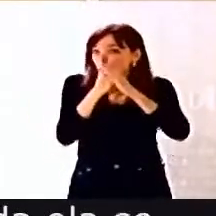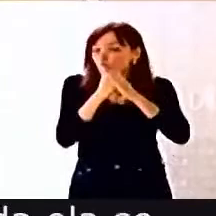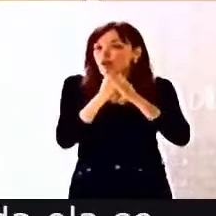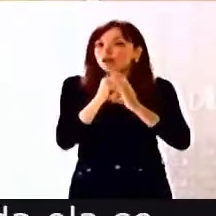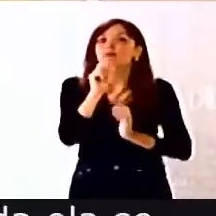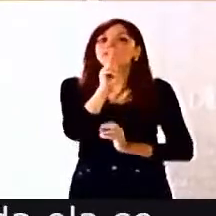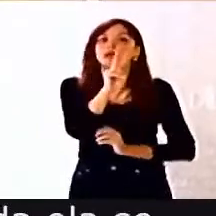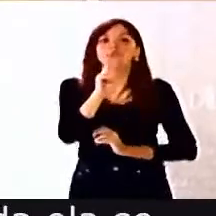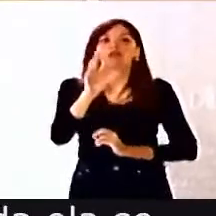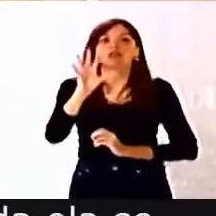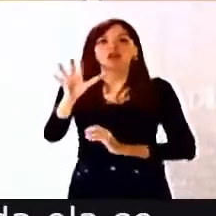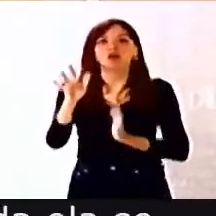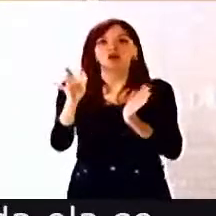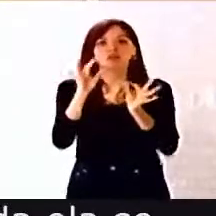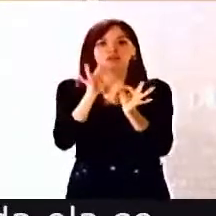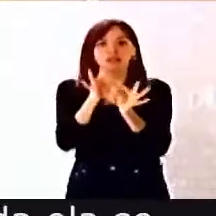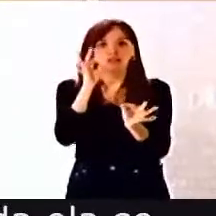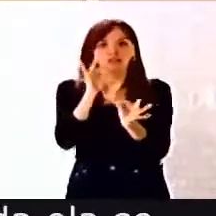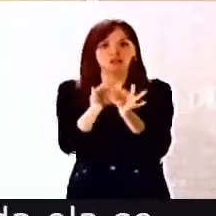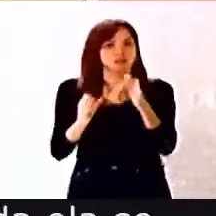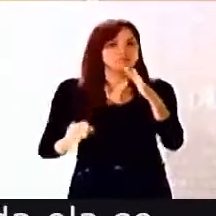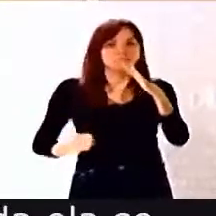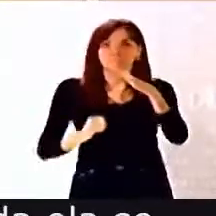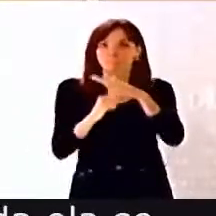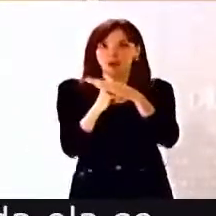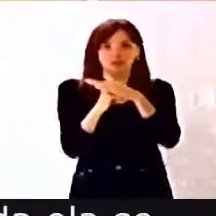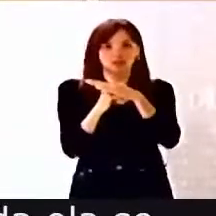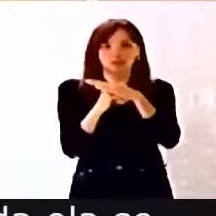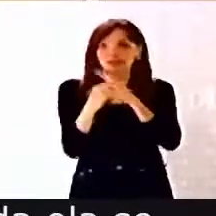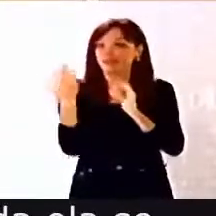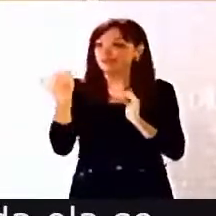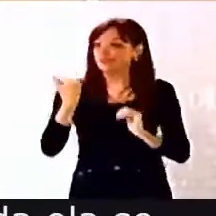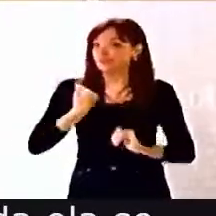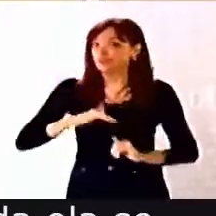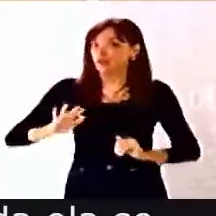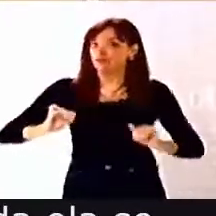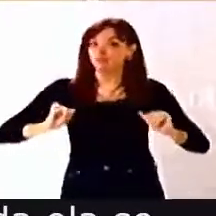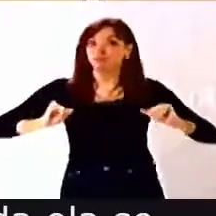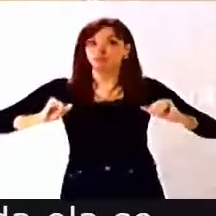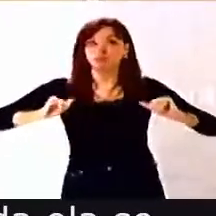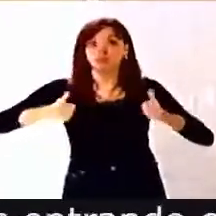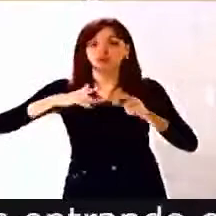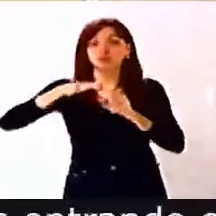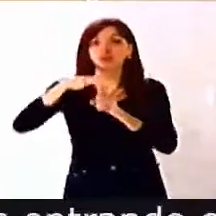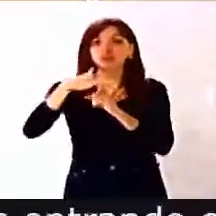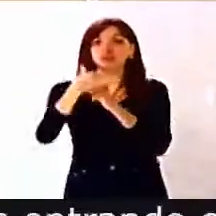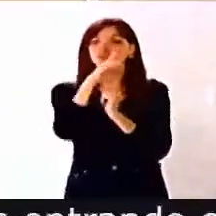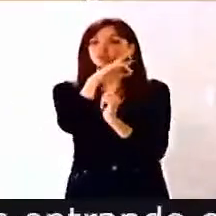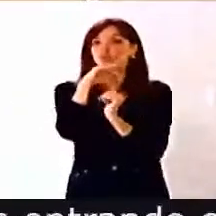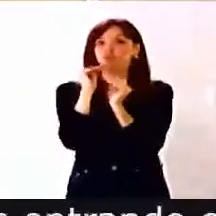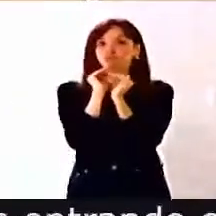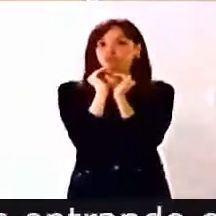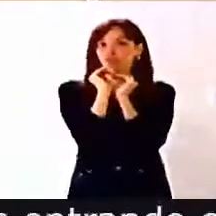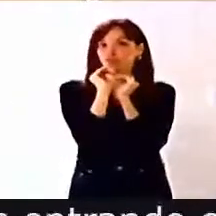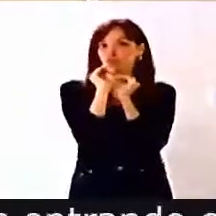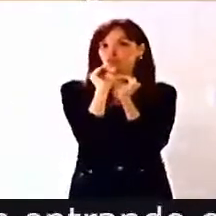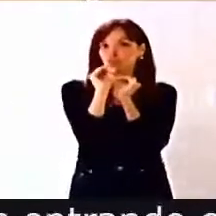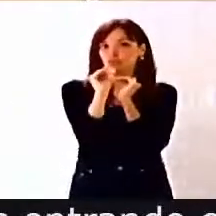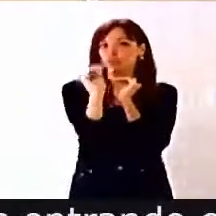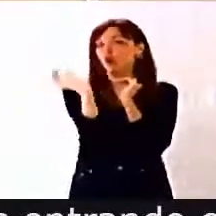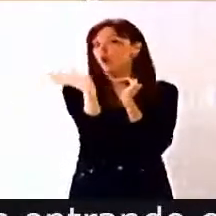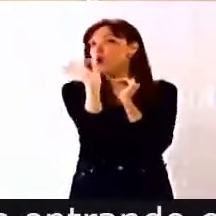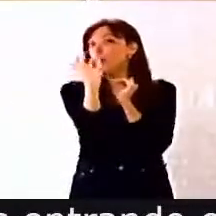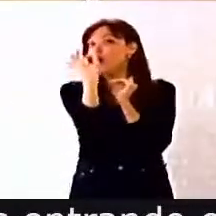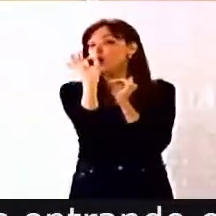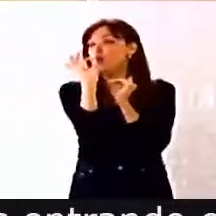septiembre y que estemos entrando en una situación o de estabilización o, como indican